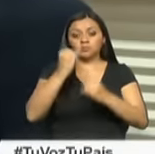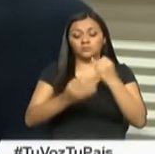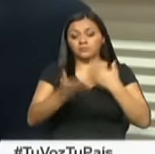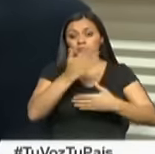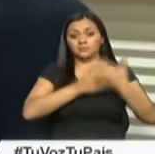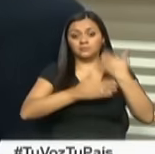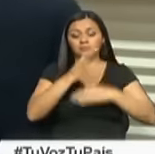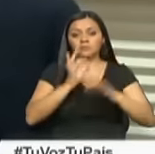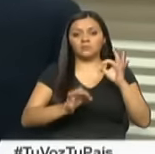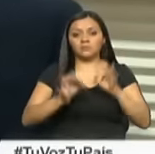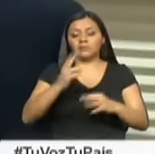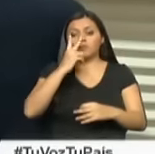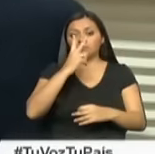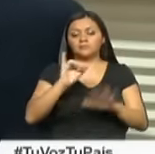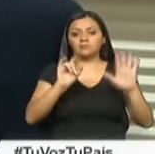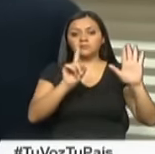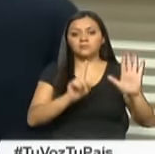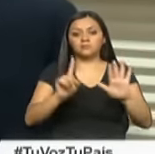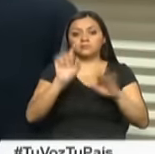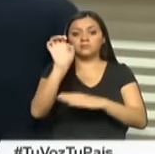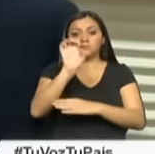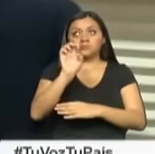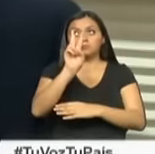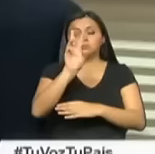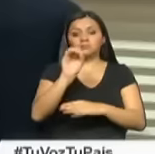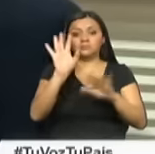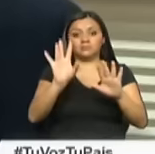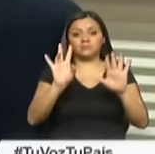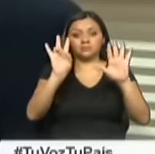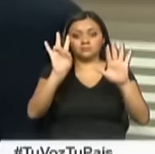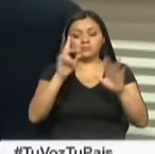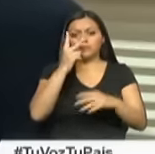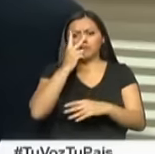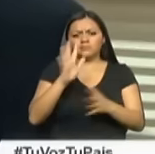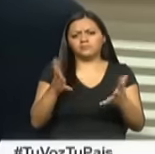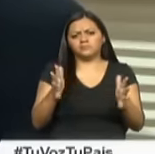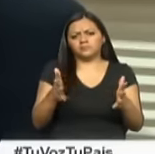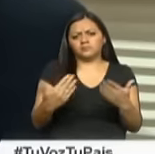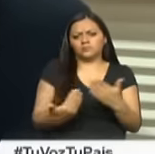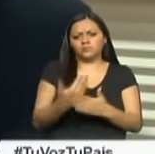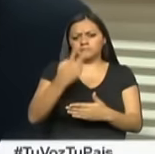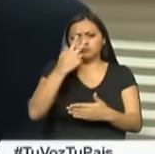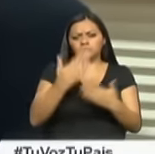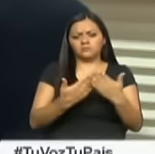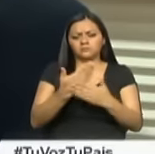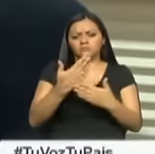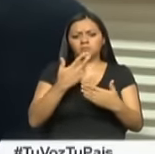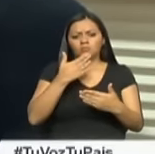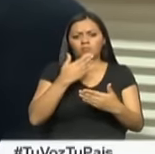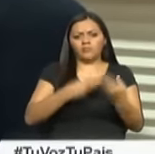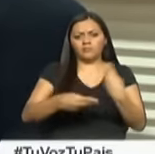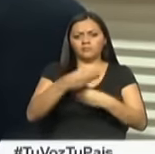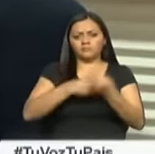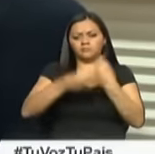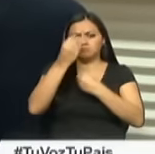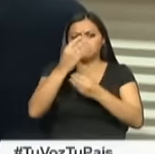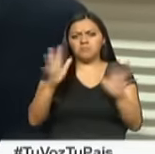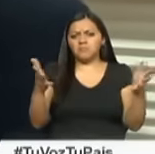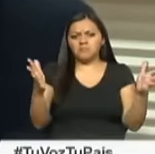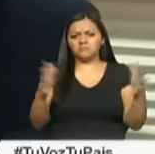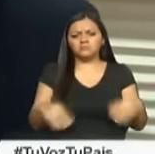del juez fue el 6 de enero del año 2017, es decir, no hay ninguna nueva liberación de información